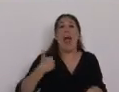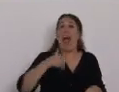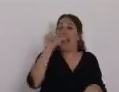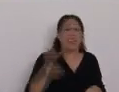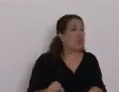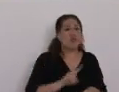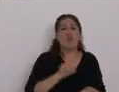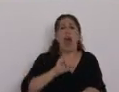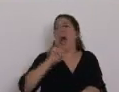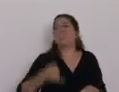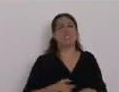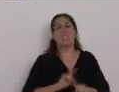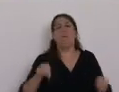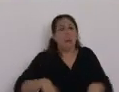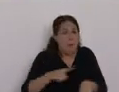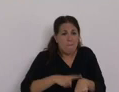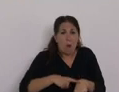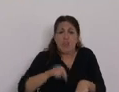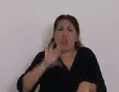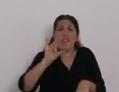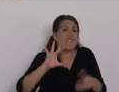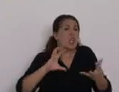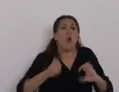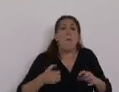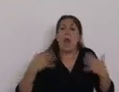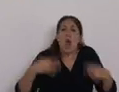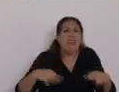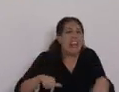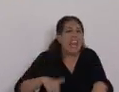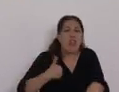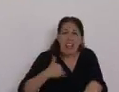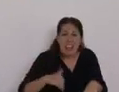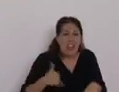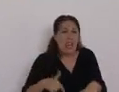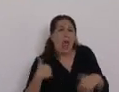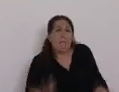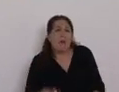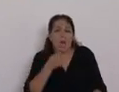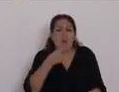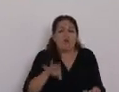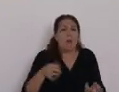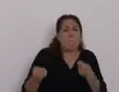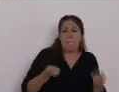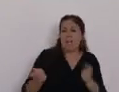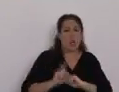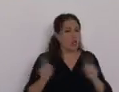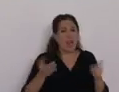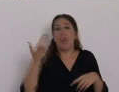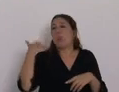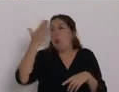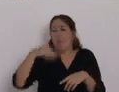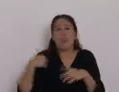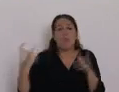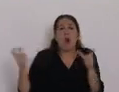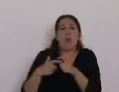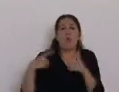admite especulación en un momento complejo y delicado. Le intentaba explicar a un montón de amigos míos en la última reunión antes de venir esta